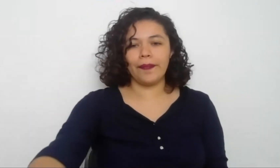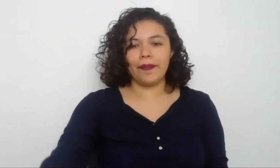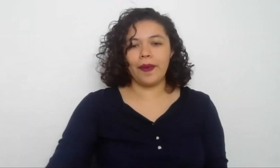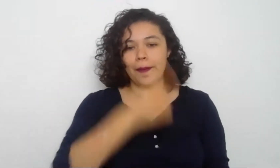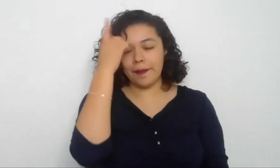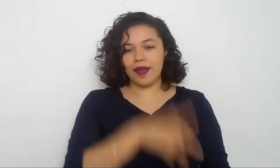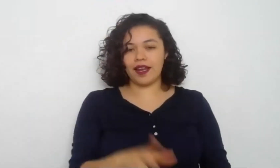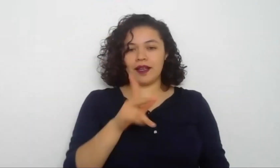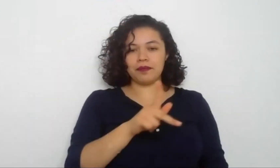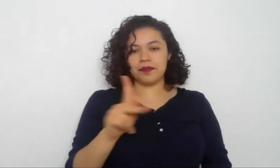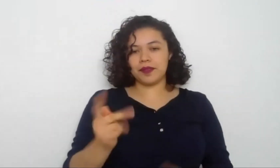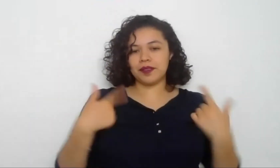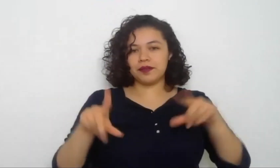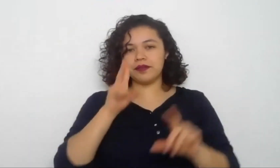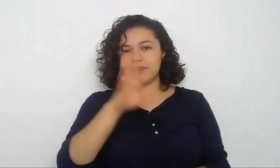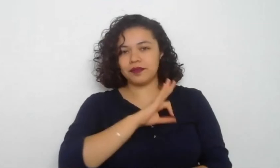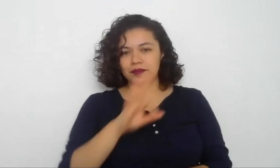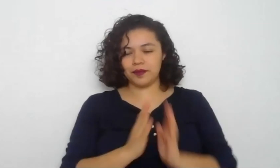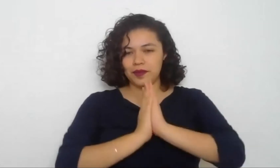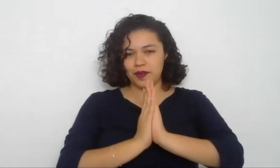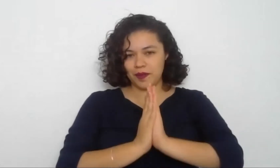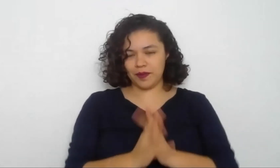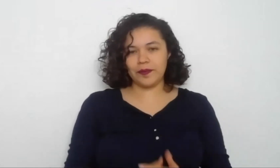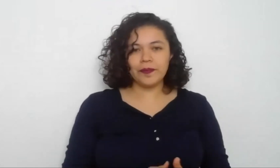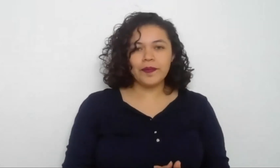favorcito, Ruth. Ok.